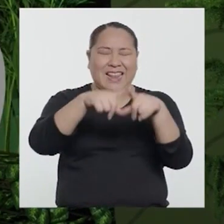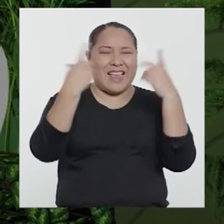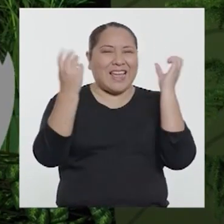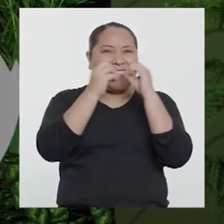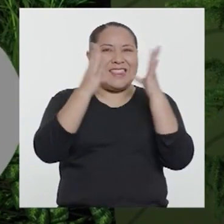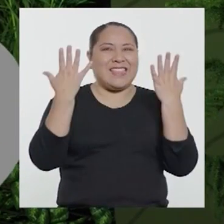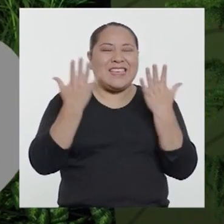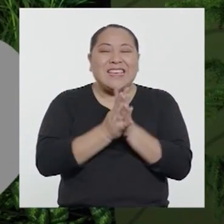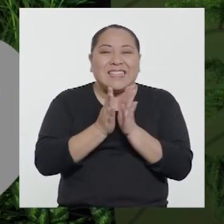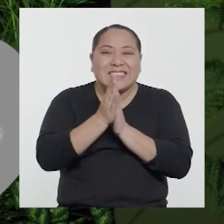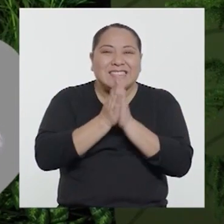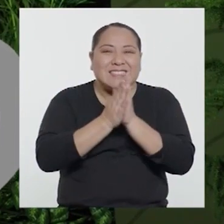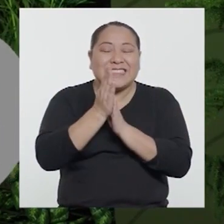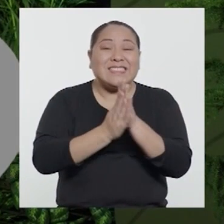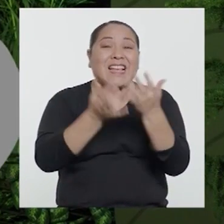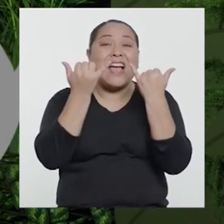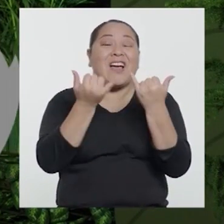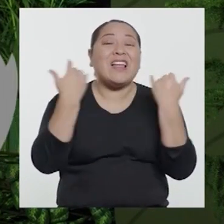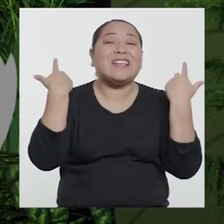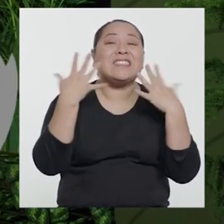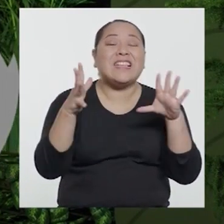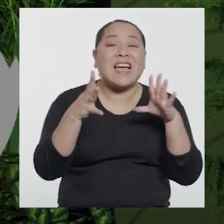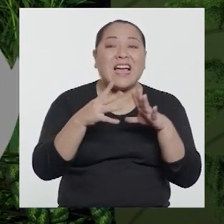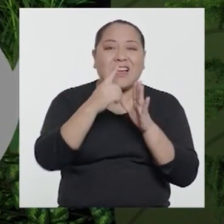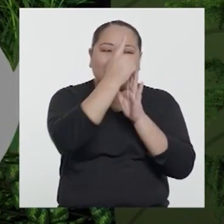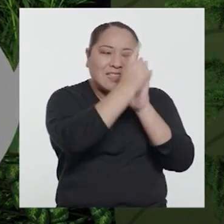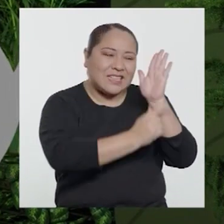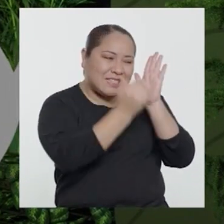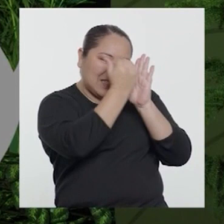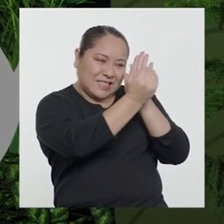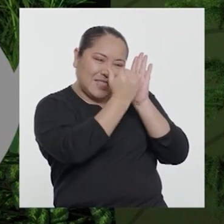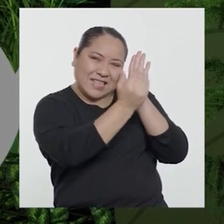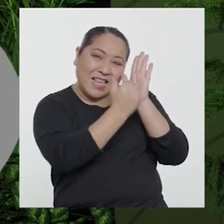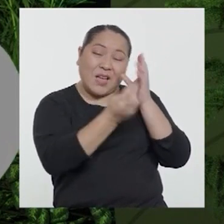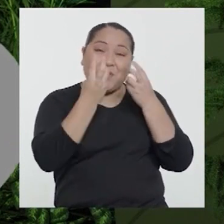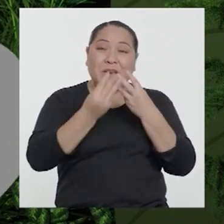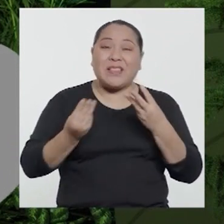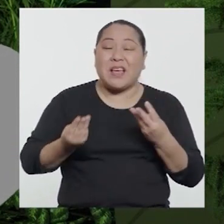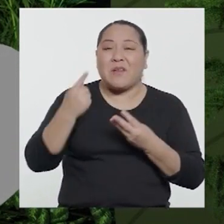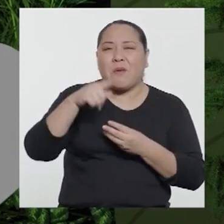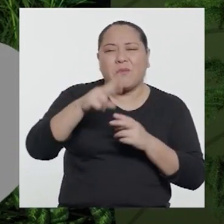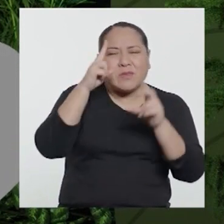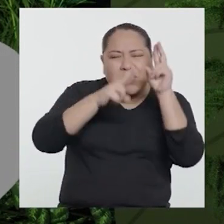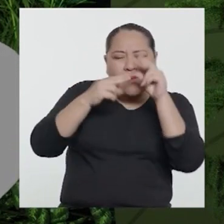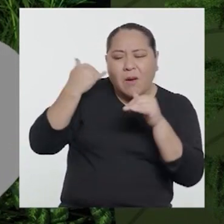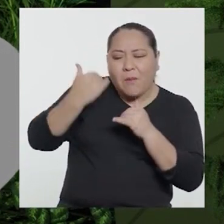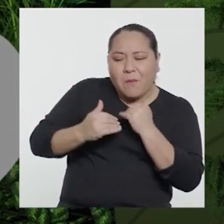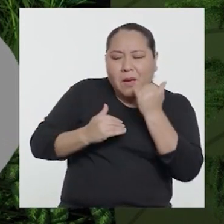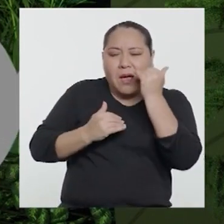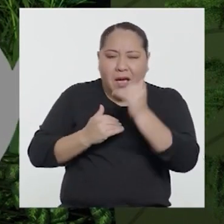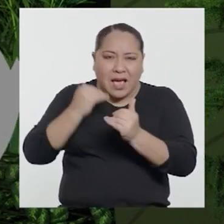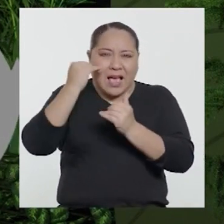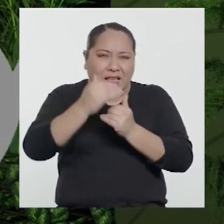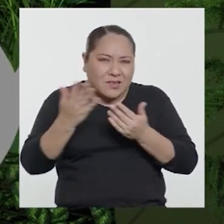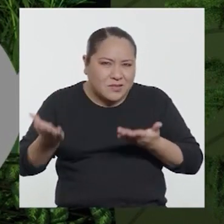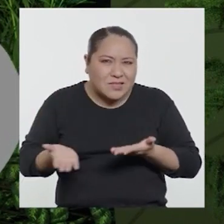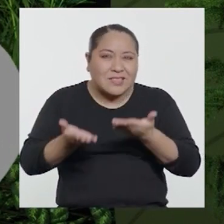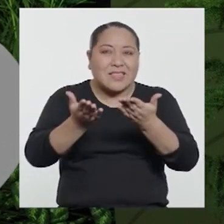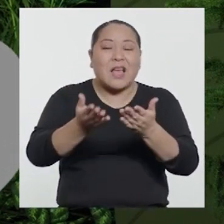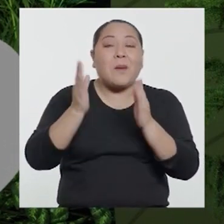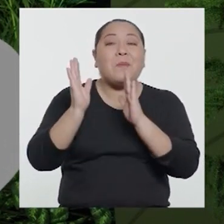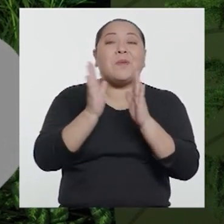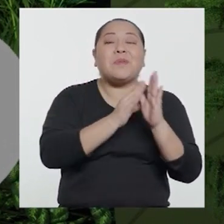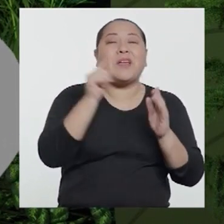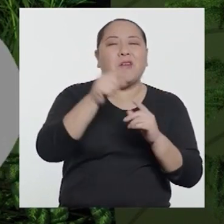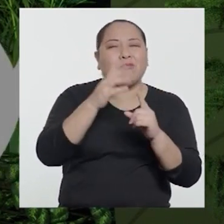nos espera! Ahora que ya tenemos nuestra lista de materiales, vamos a recorrer los pasos que nos conducirá a